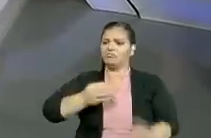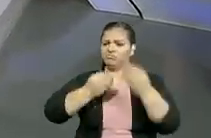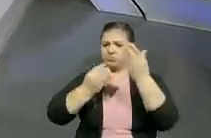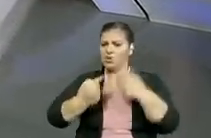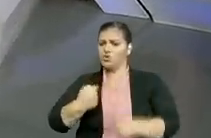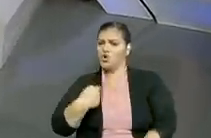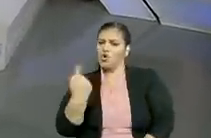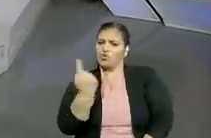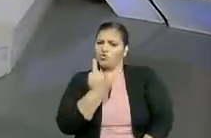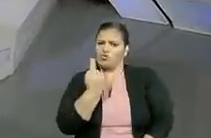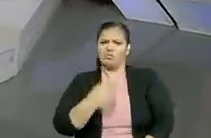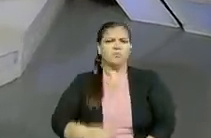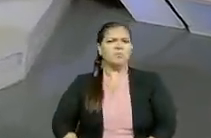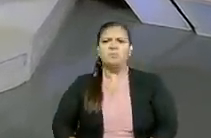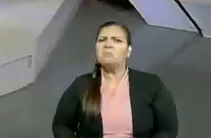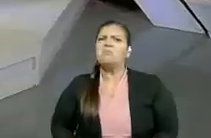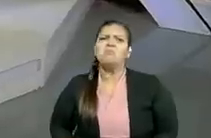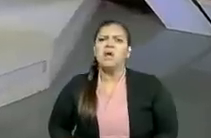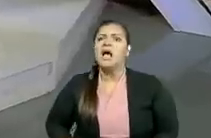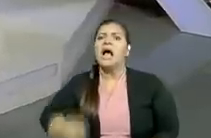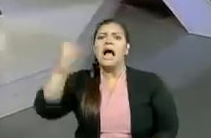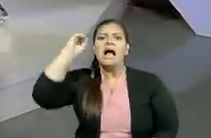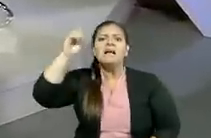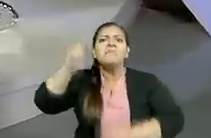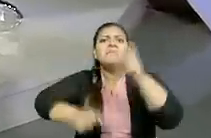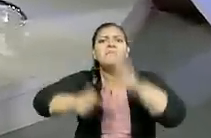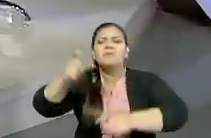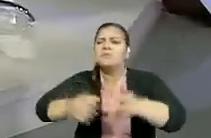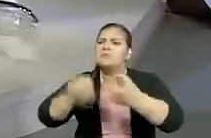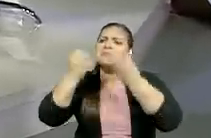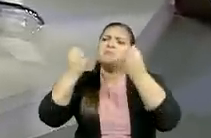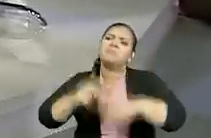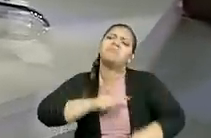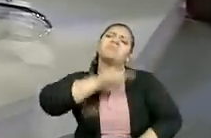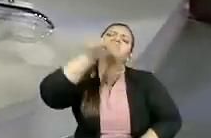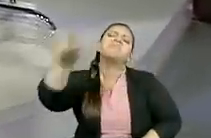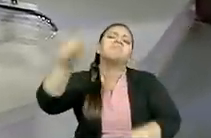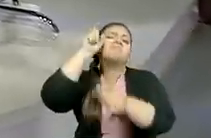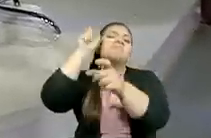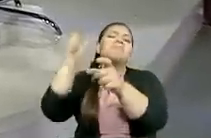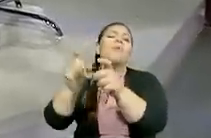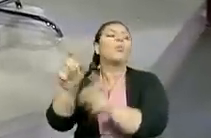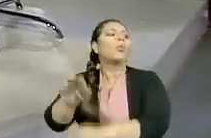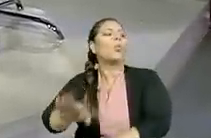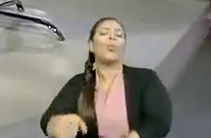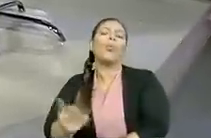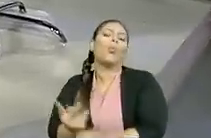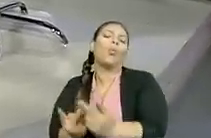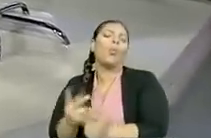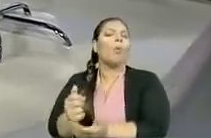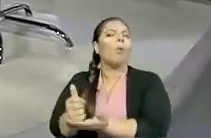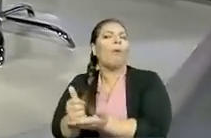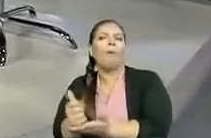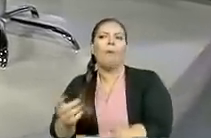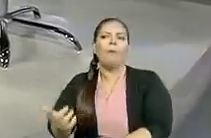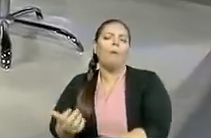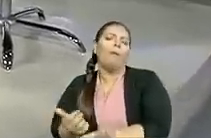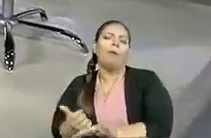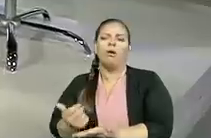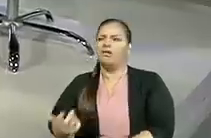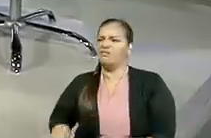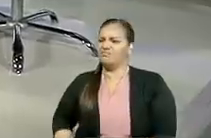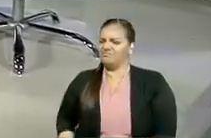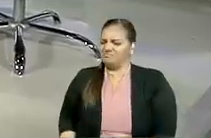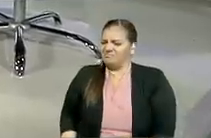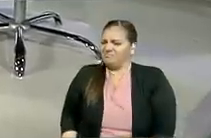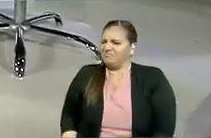Balda. Ella dice que hay muchos asambleístas que siempre visitan la fiscalía y que eso sí es una intromisión de la justicia. Dice también que